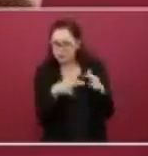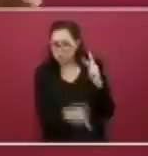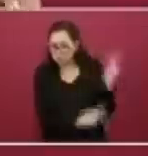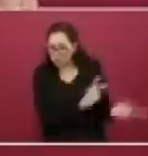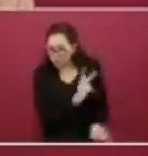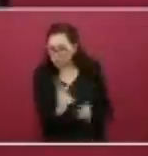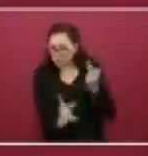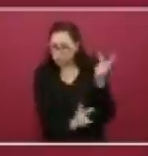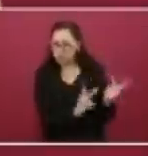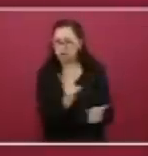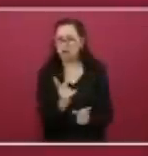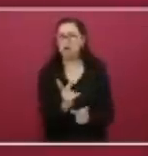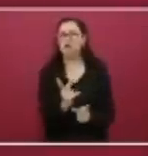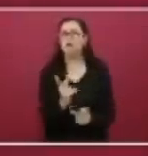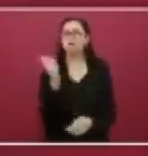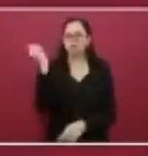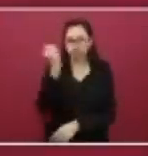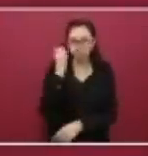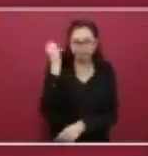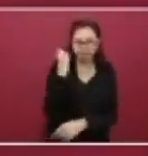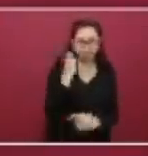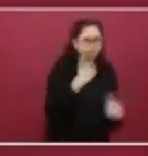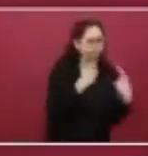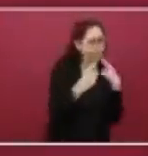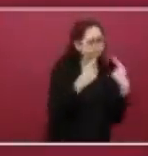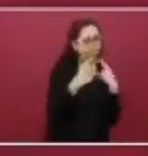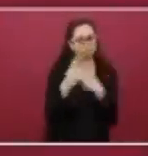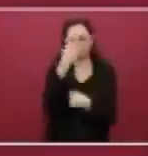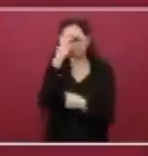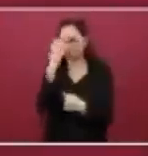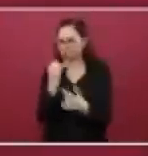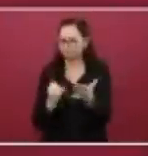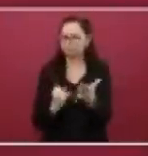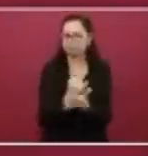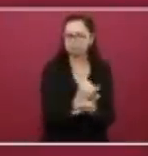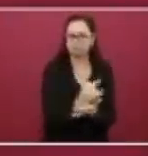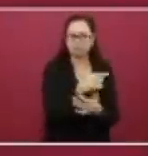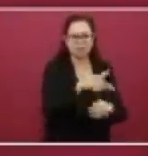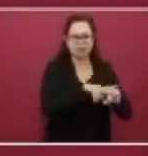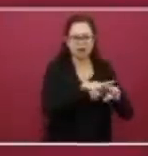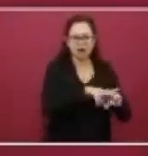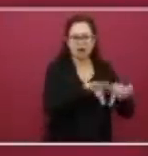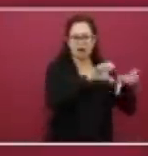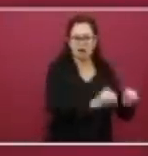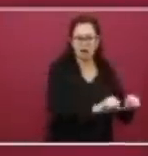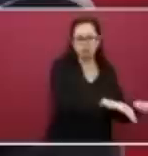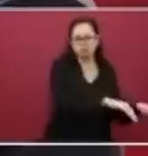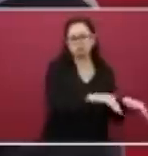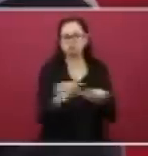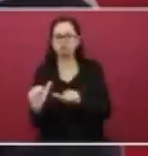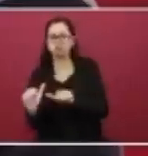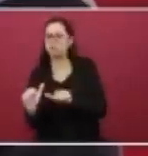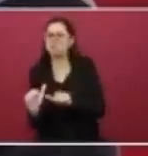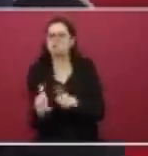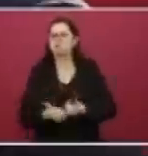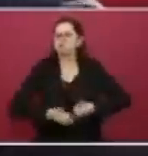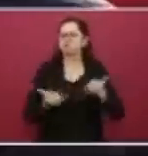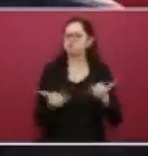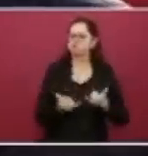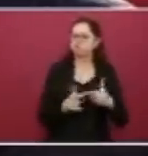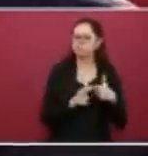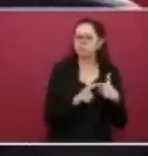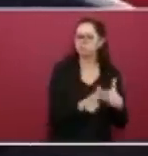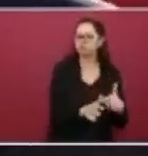si una asamblea y si se decidieron que iban a quitar el plantón y no lo quitan entonces